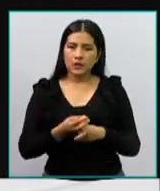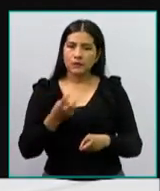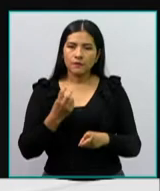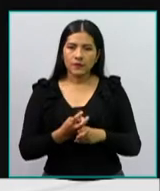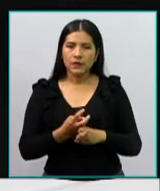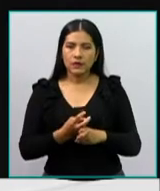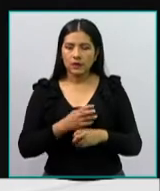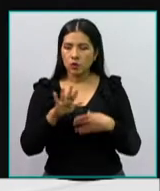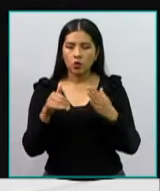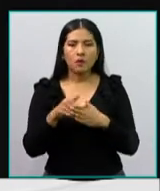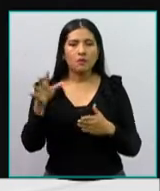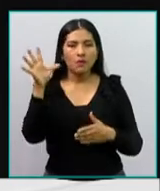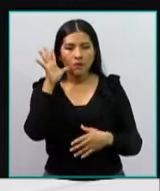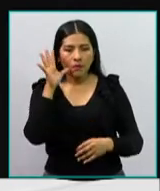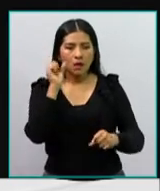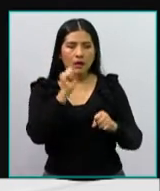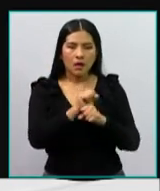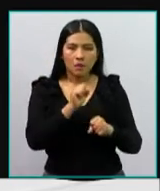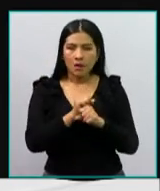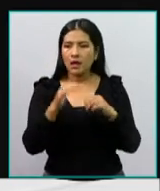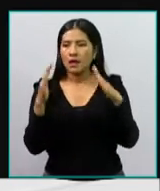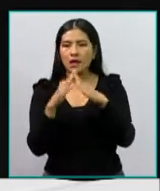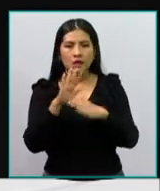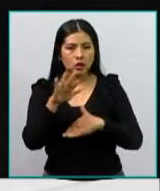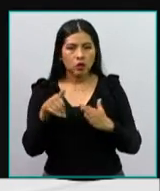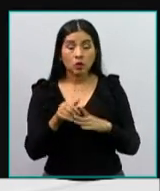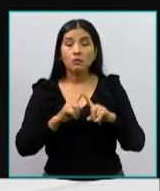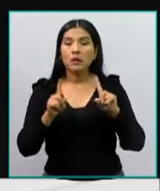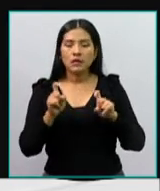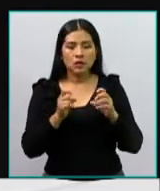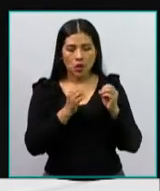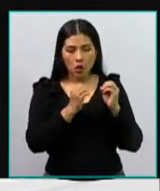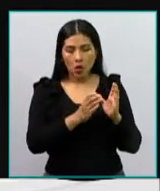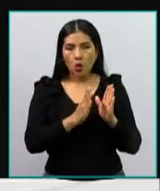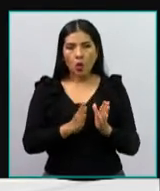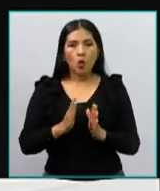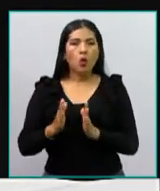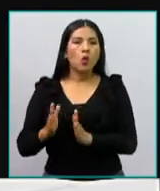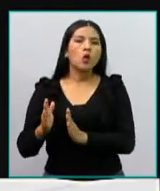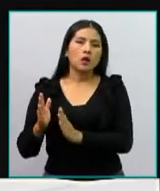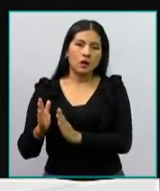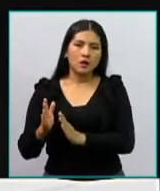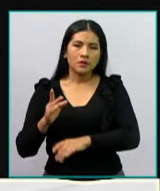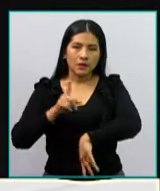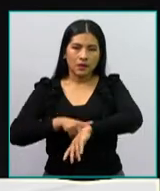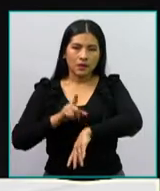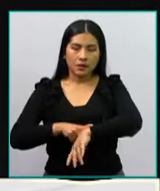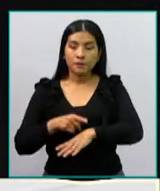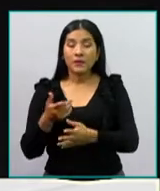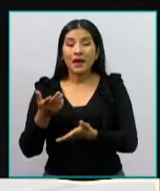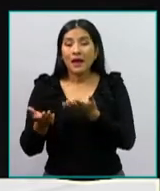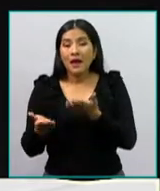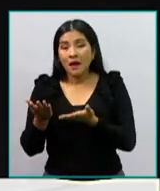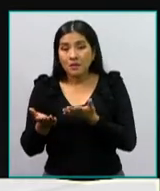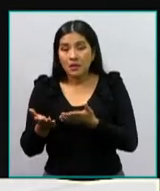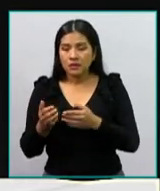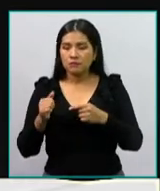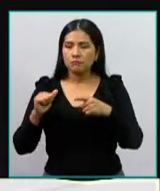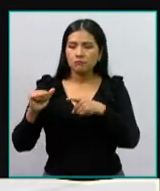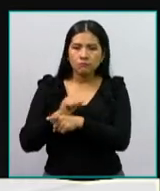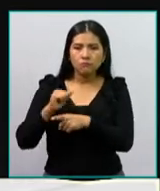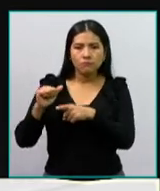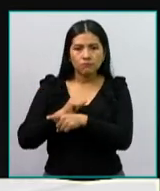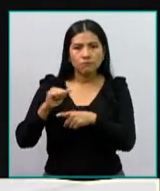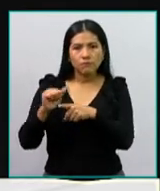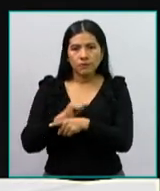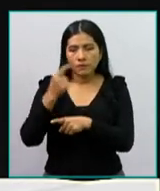puede, organizándose, porque es lo que yo hago. Organizo mi tiempo, porque a veces el ensayo para